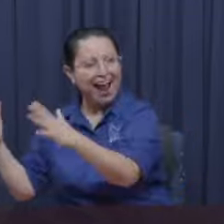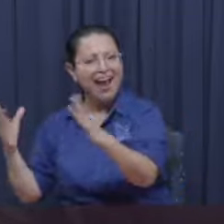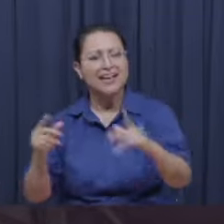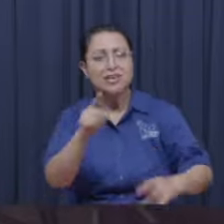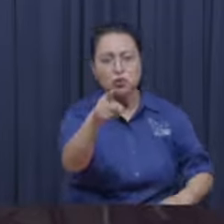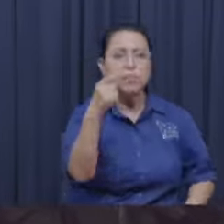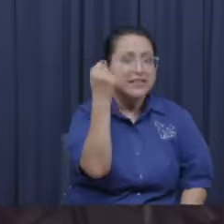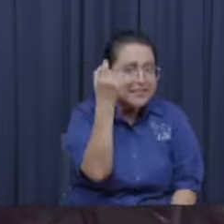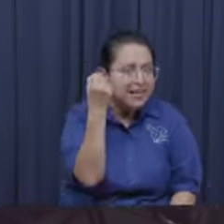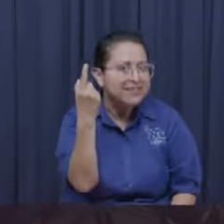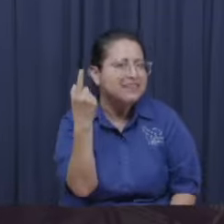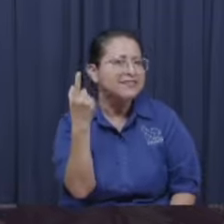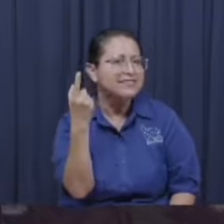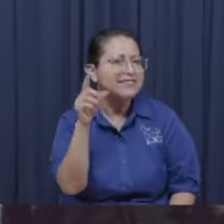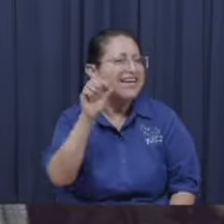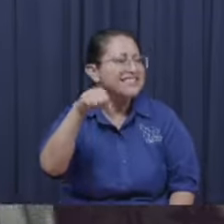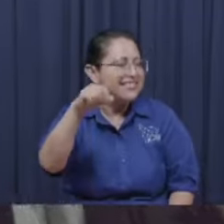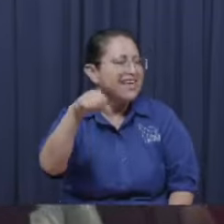entender.